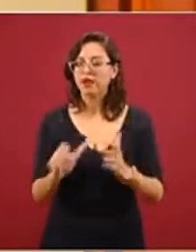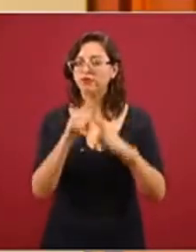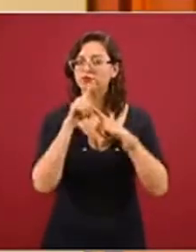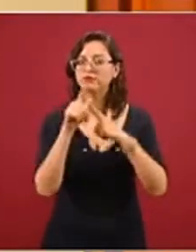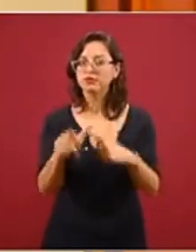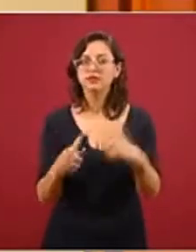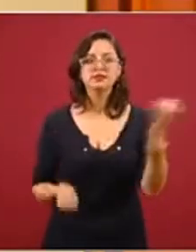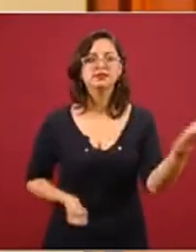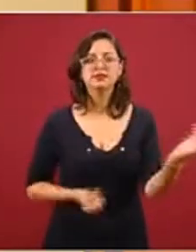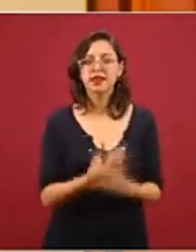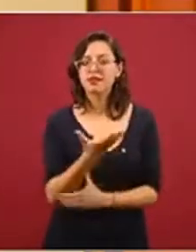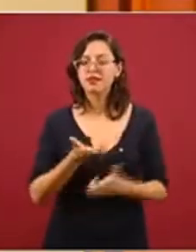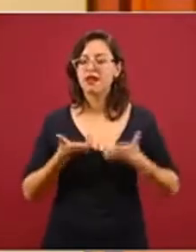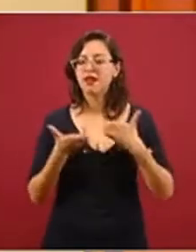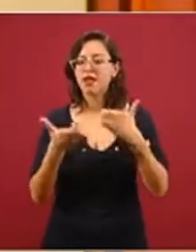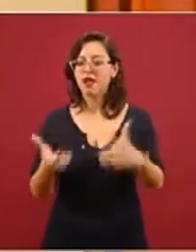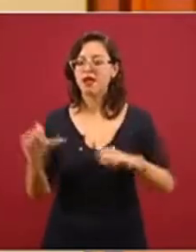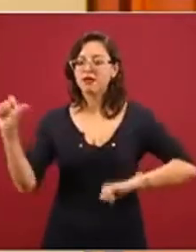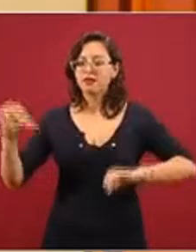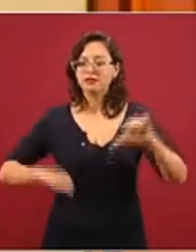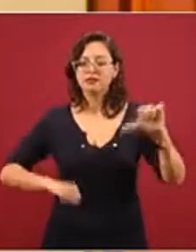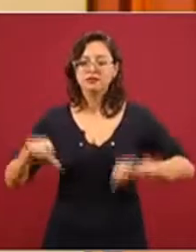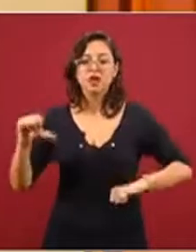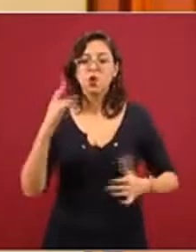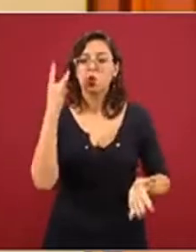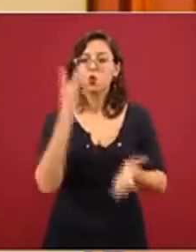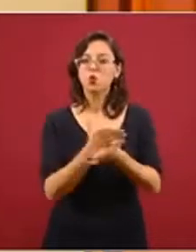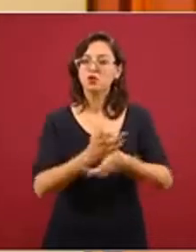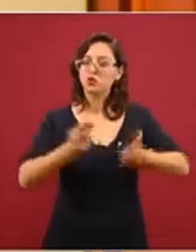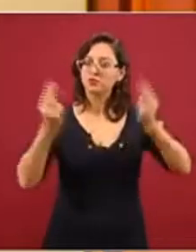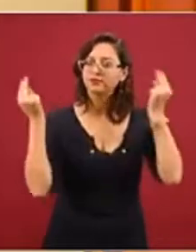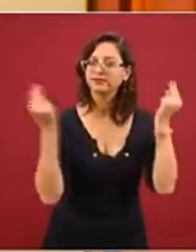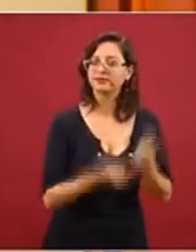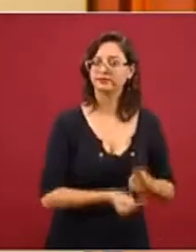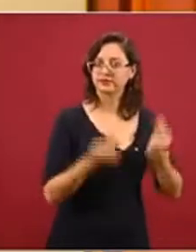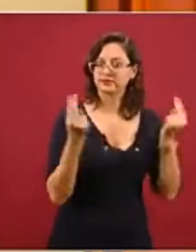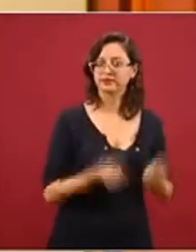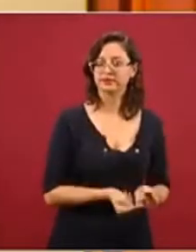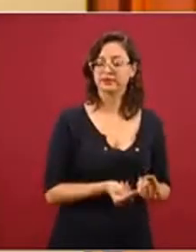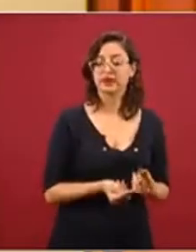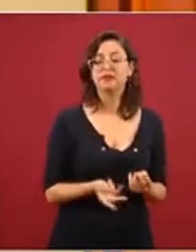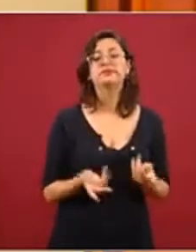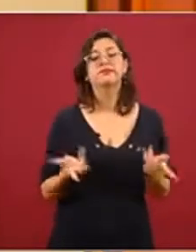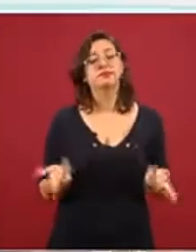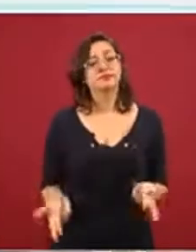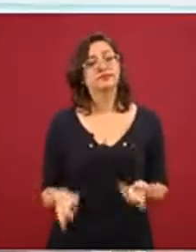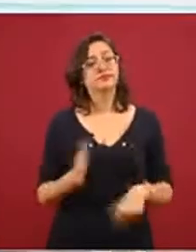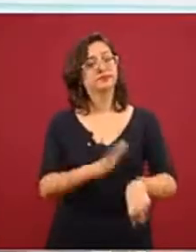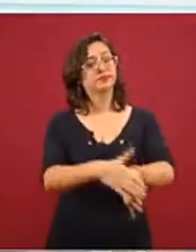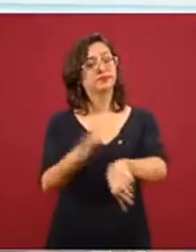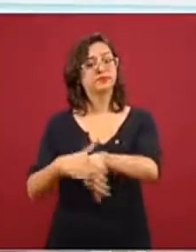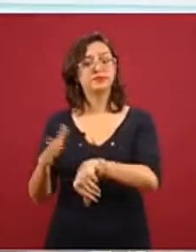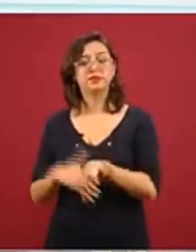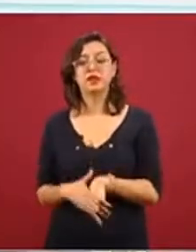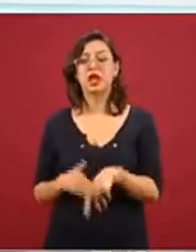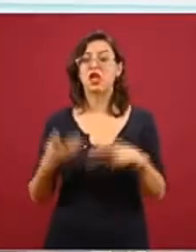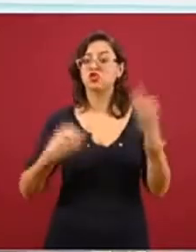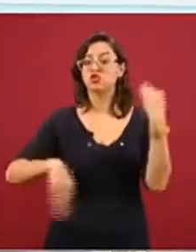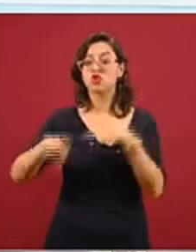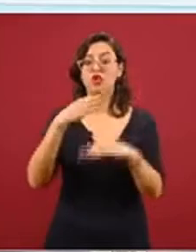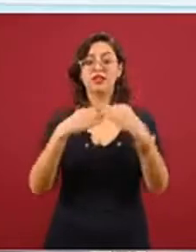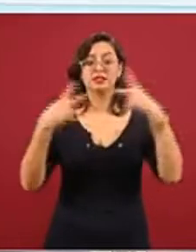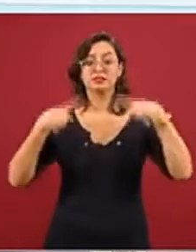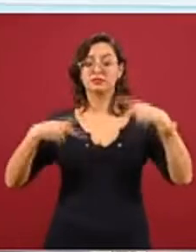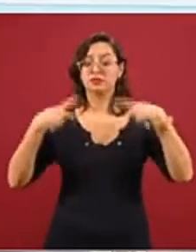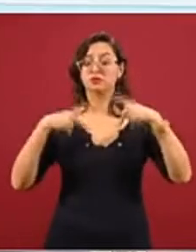actividades, para realizar actividades esenciales. Entonces, invito a todas las personas de todo el